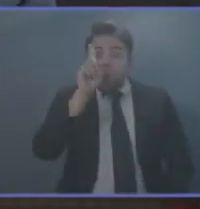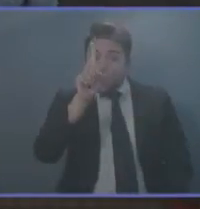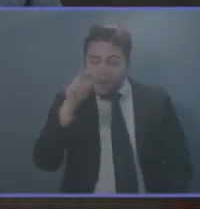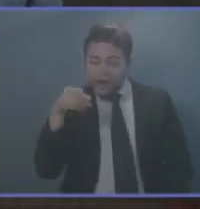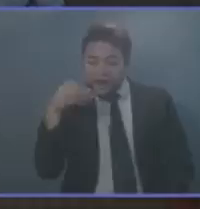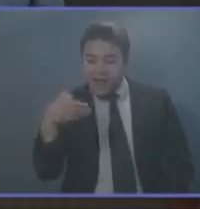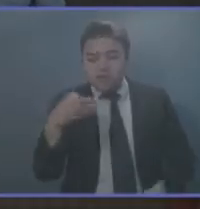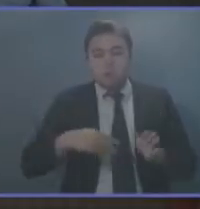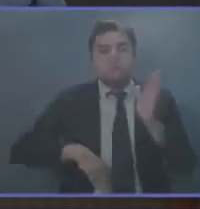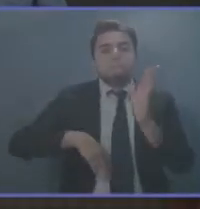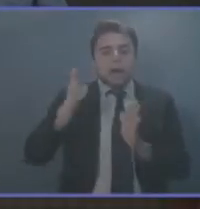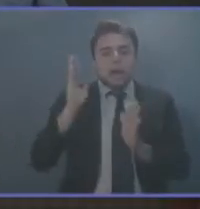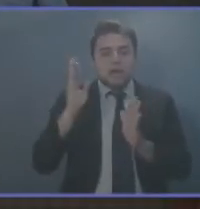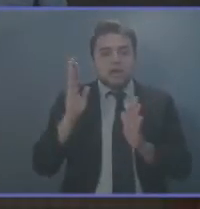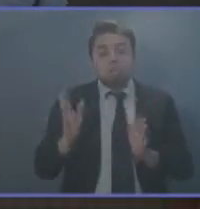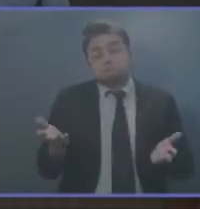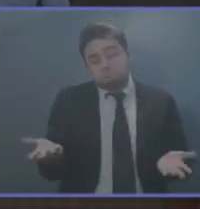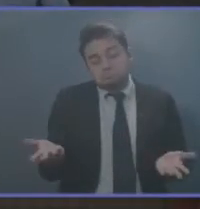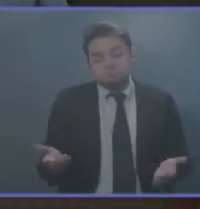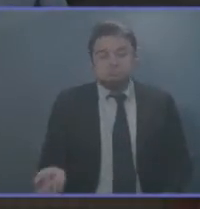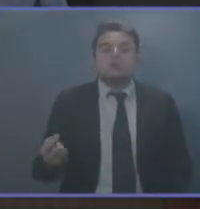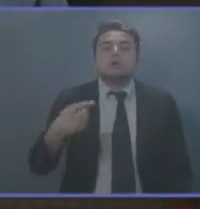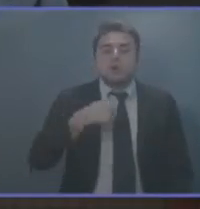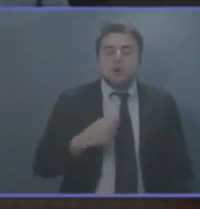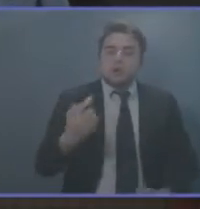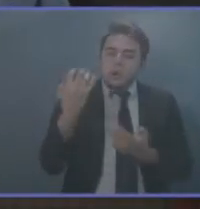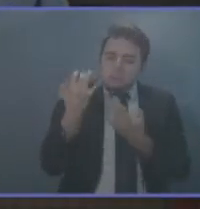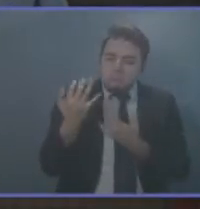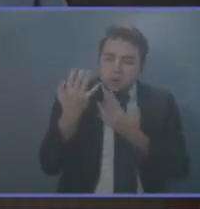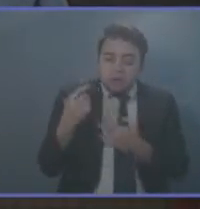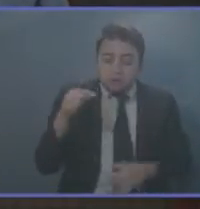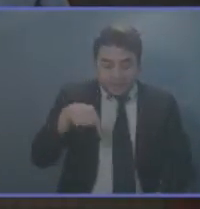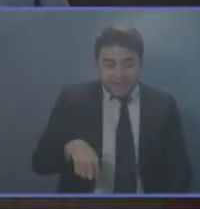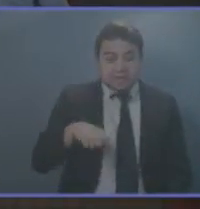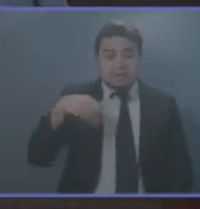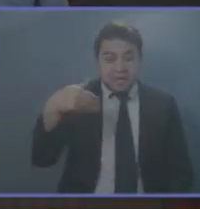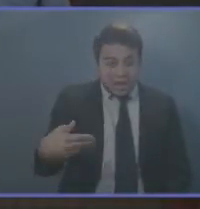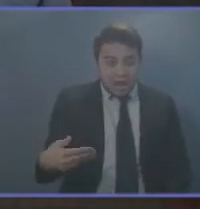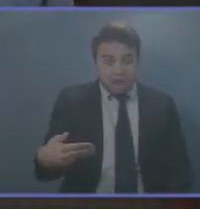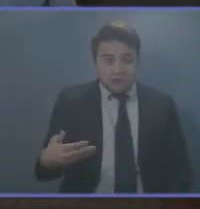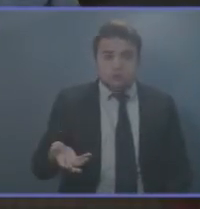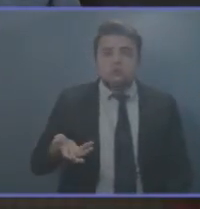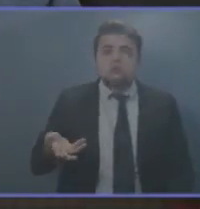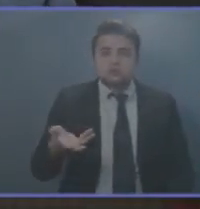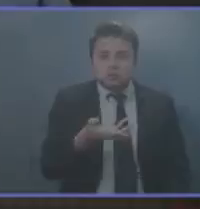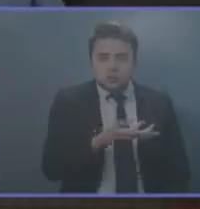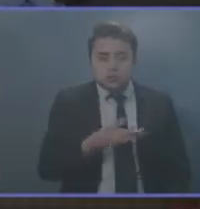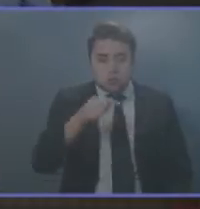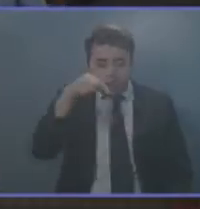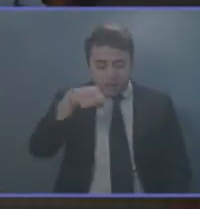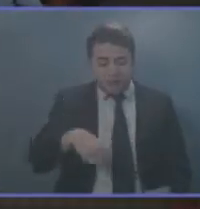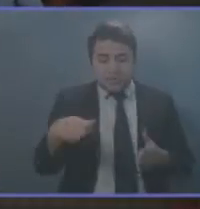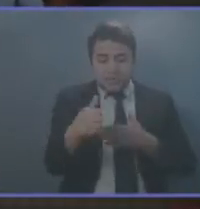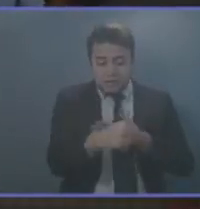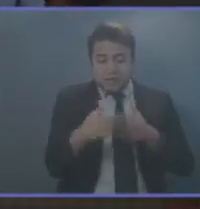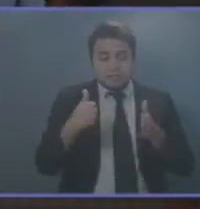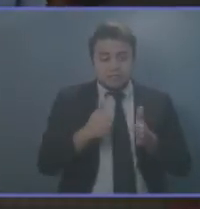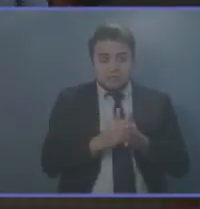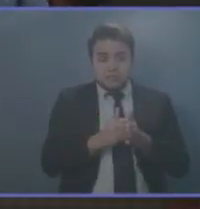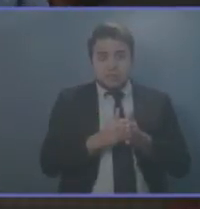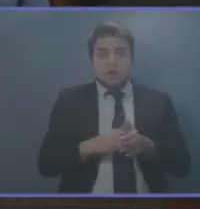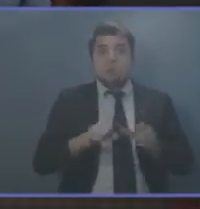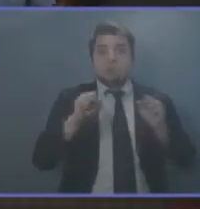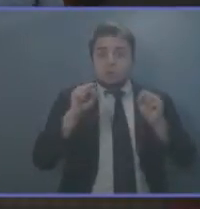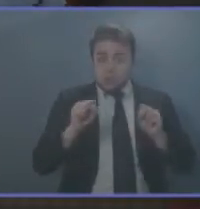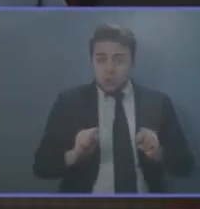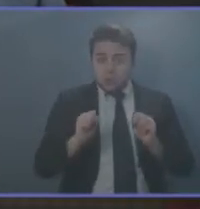esperaría que durante este año pudiéramos acá en la Asamblea Legislativa